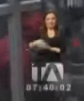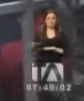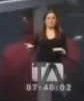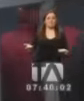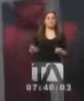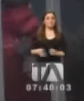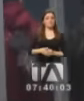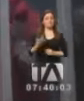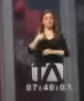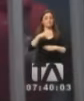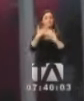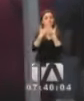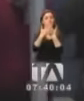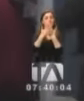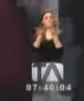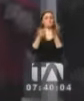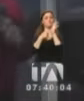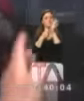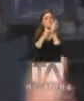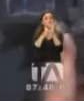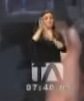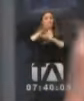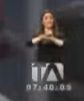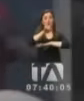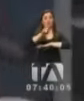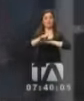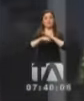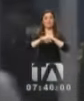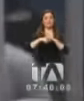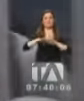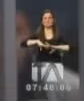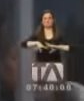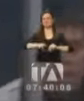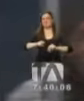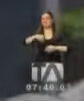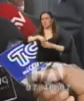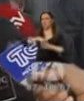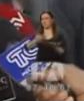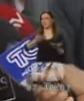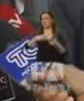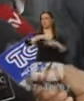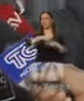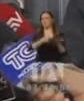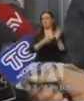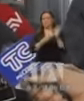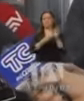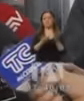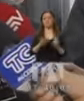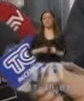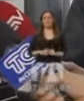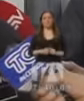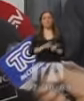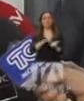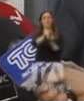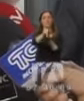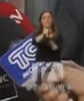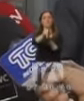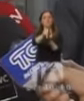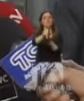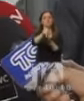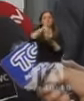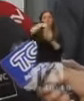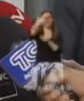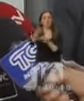de Petroecuador, no se descarta una acusación por peculado. Hay una denuncia que hay unos pagos al exterior de unos